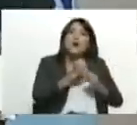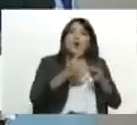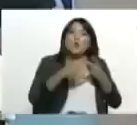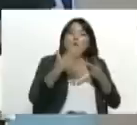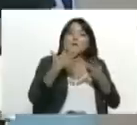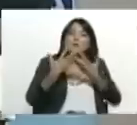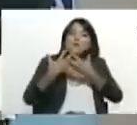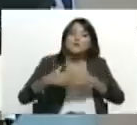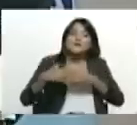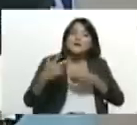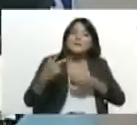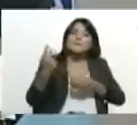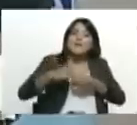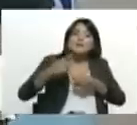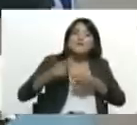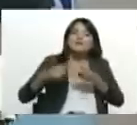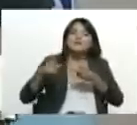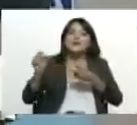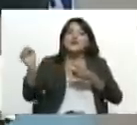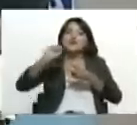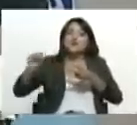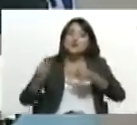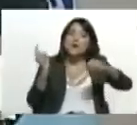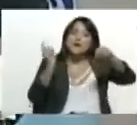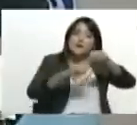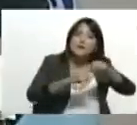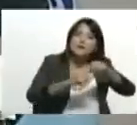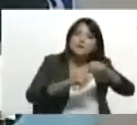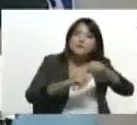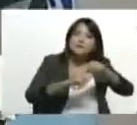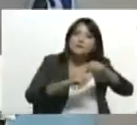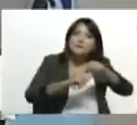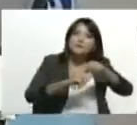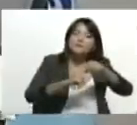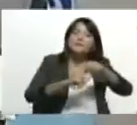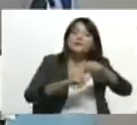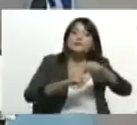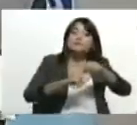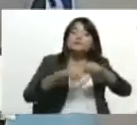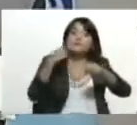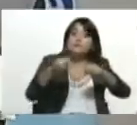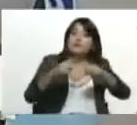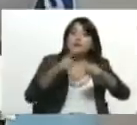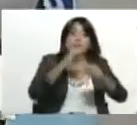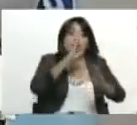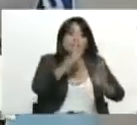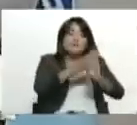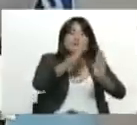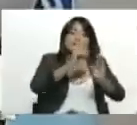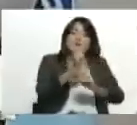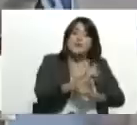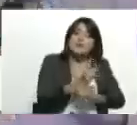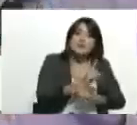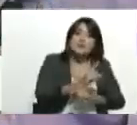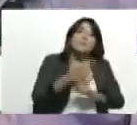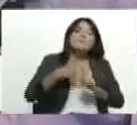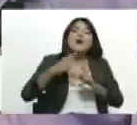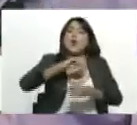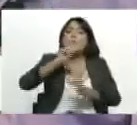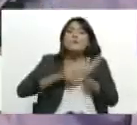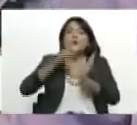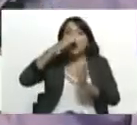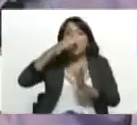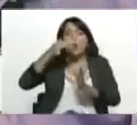Cristo y sus alcances inmediatos sino contra la corrupción en general